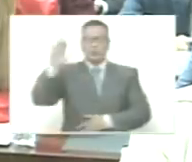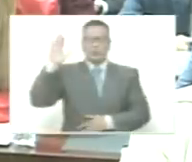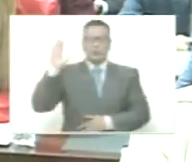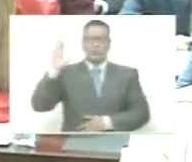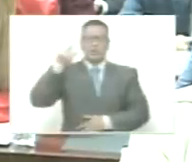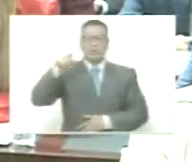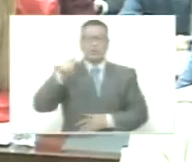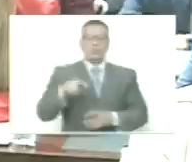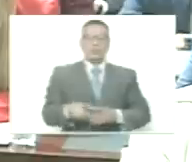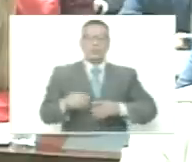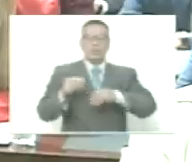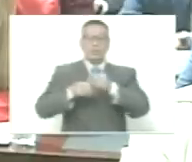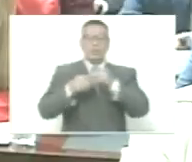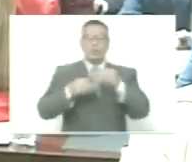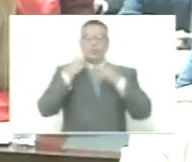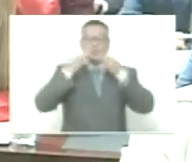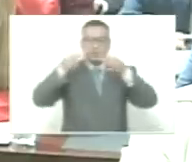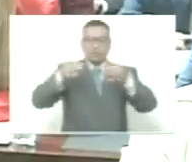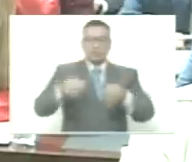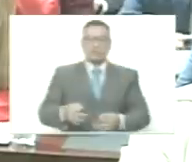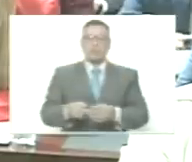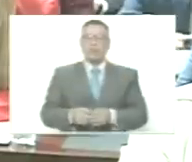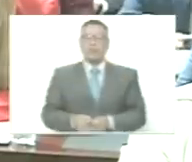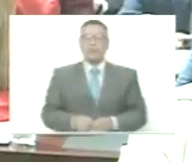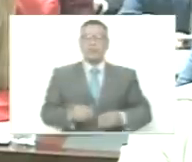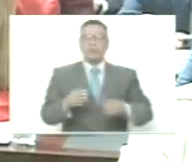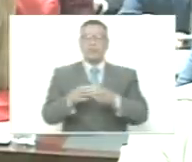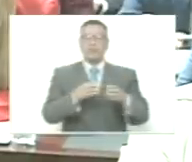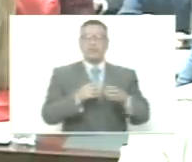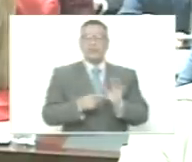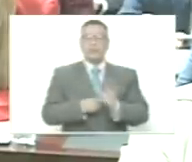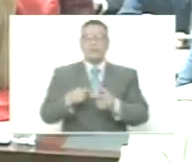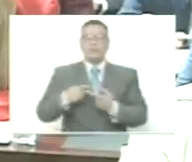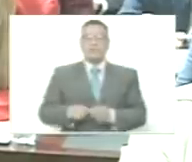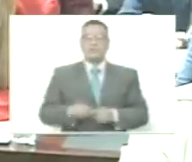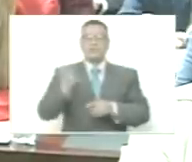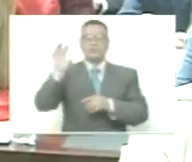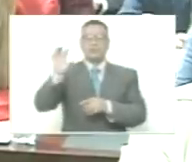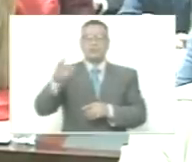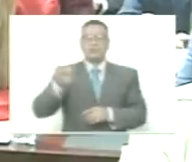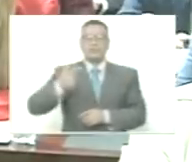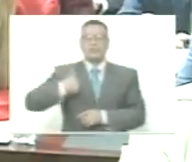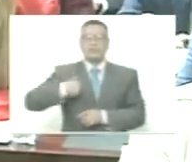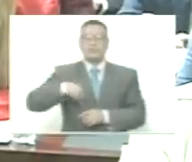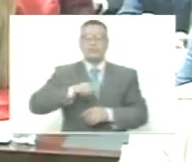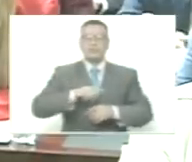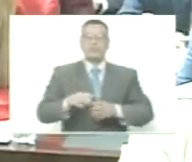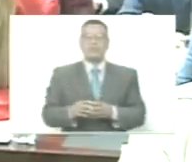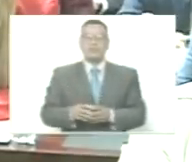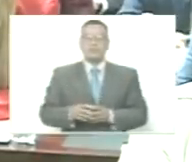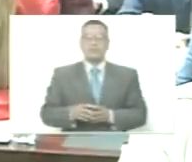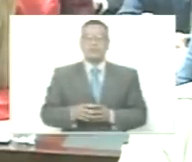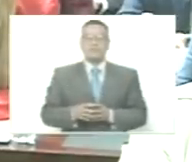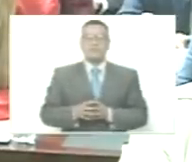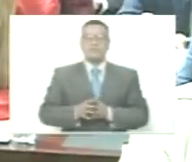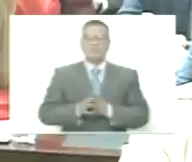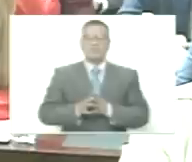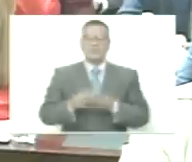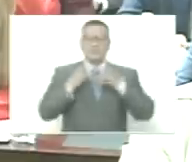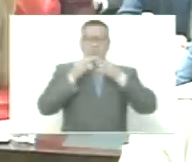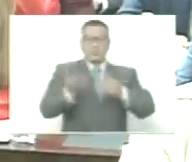la lealtad, sinceramente, de ese hombre por la patria y por los sueños de Hugo Chávez. Resaltar